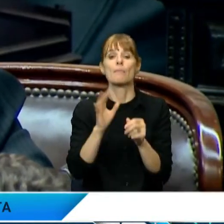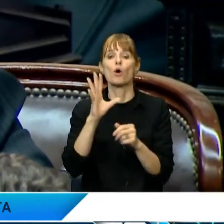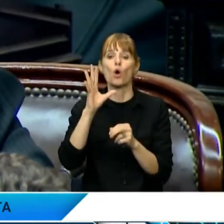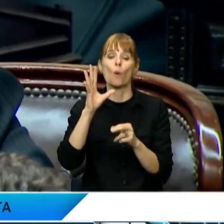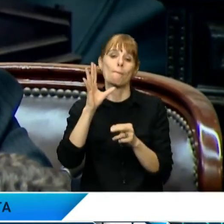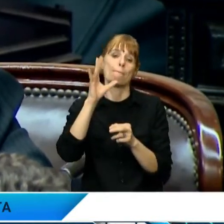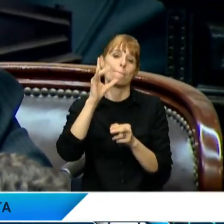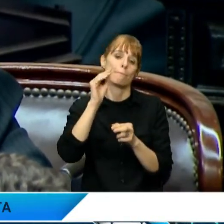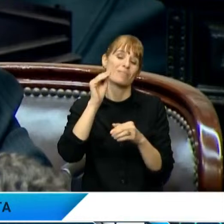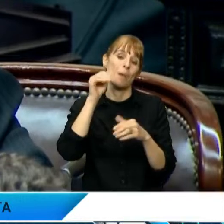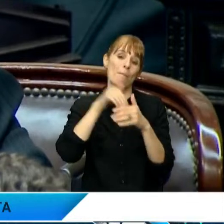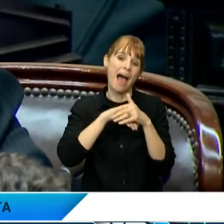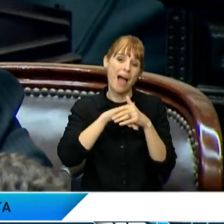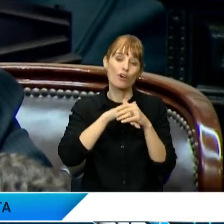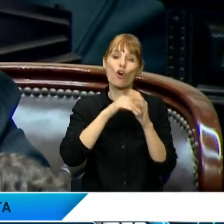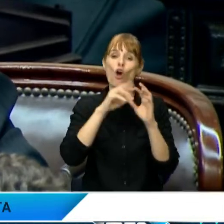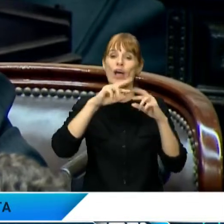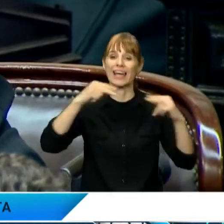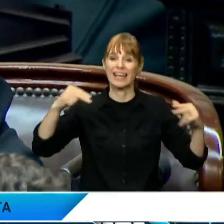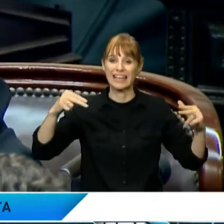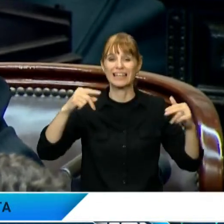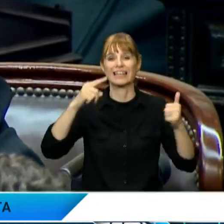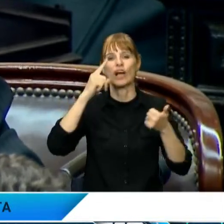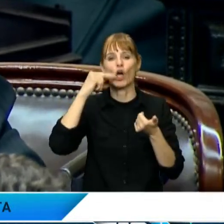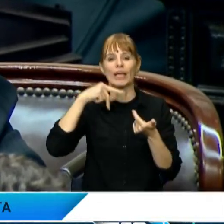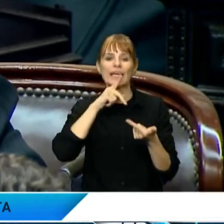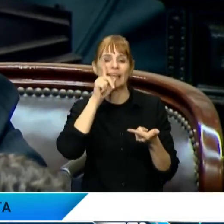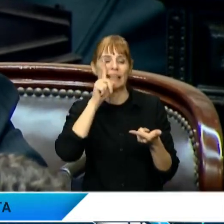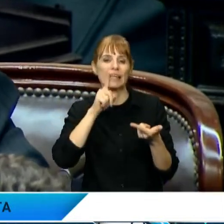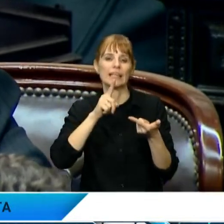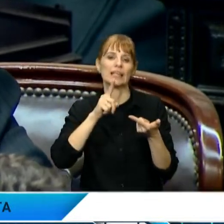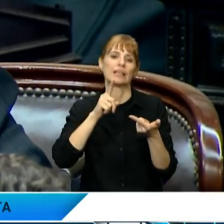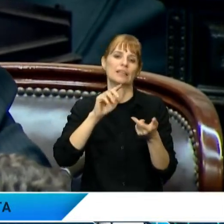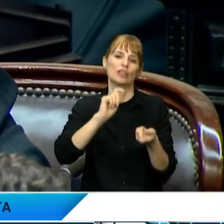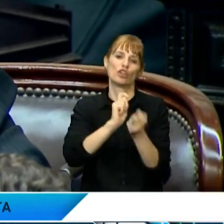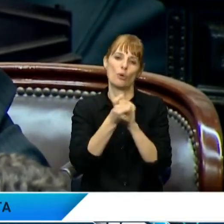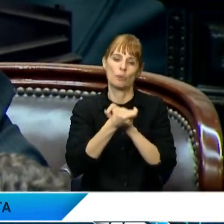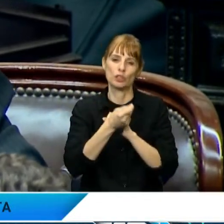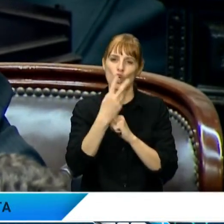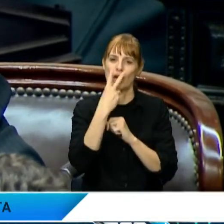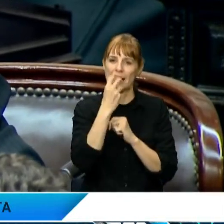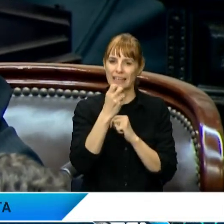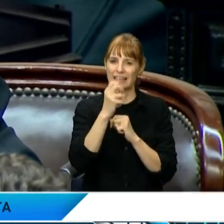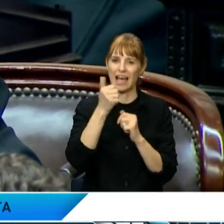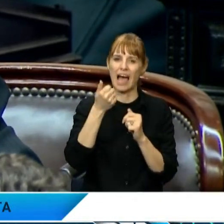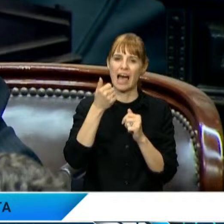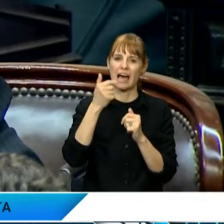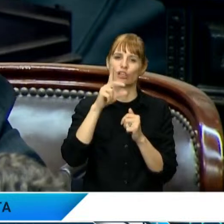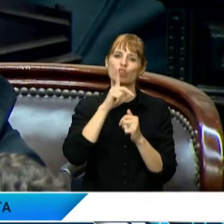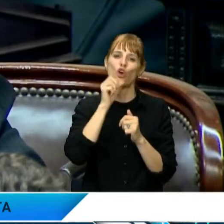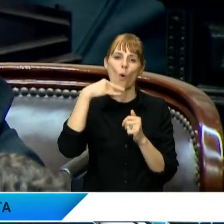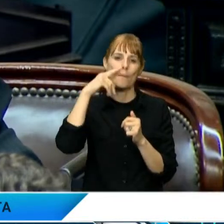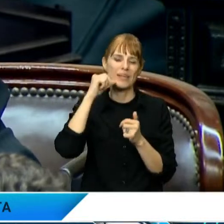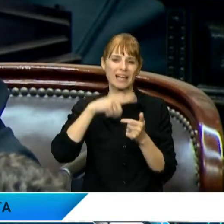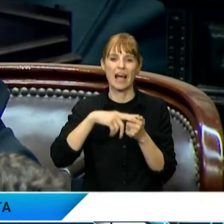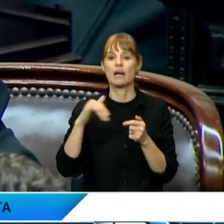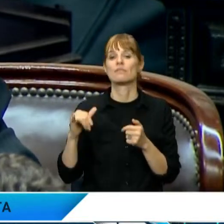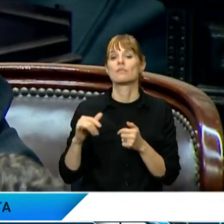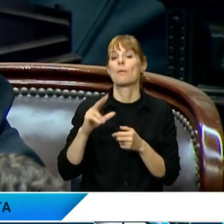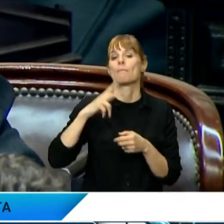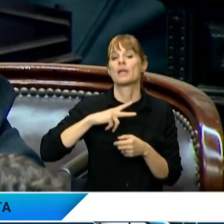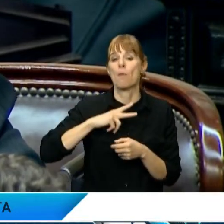Datos Genéticos, el INTI, el SENASA, la Comisión de Energía Atómica, que no se privaticen aerolíneas argentinas,